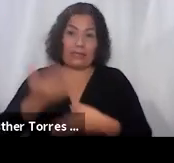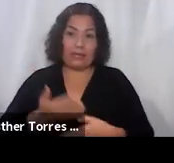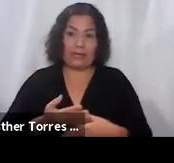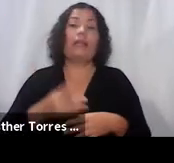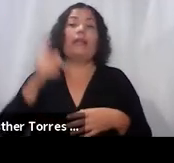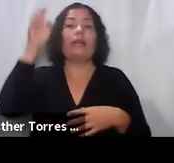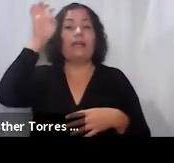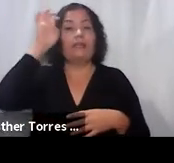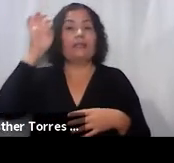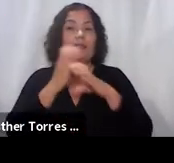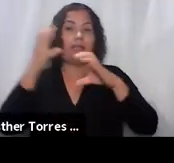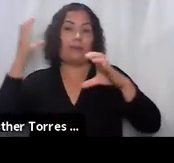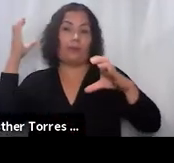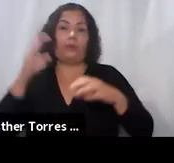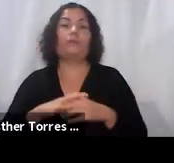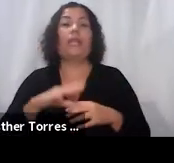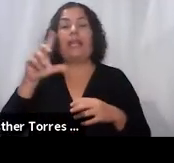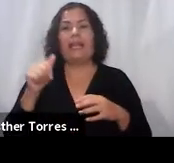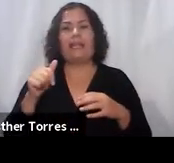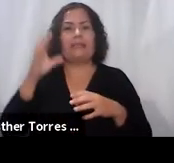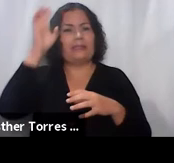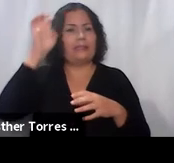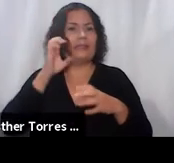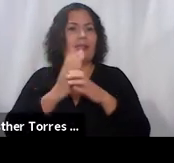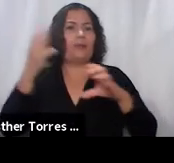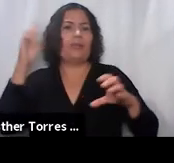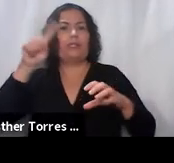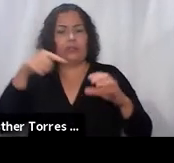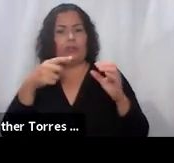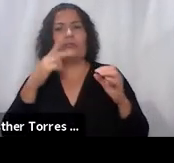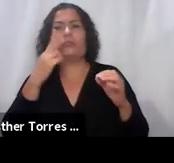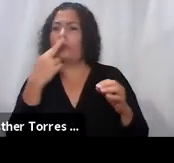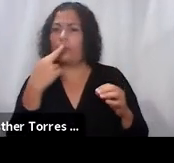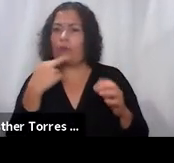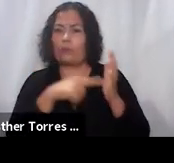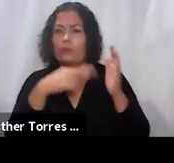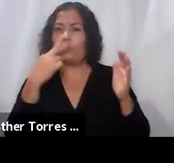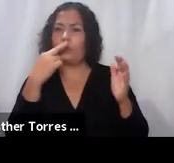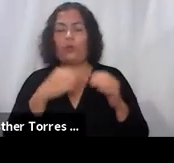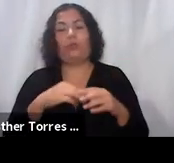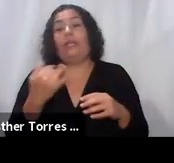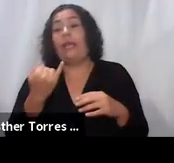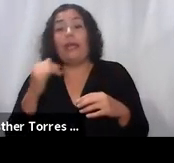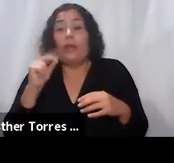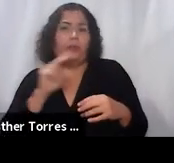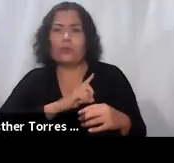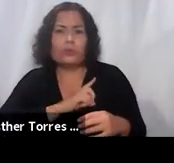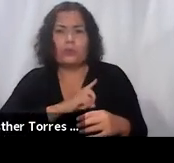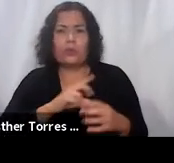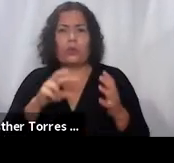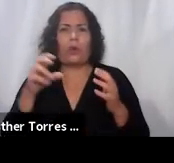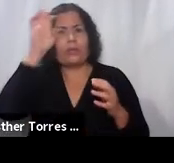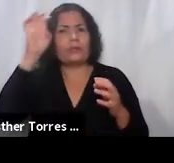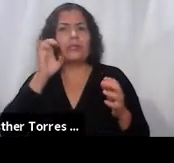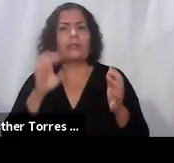transporte son las que están en rojo y no nada más consideraron las paradas de transporte de un autobús,